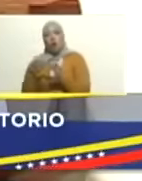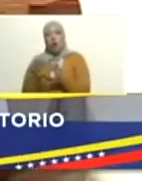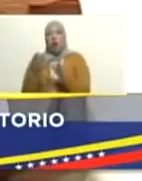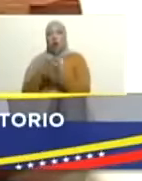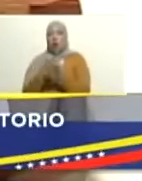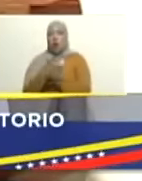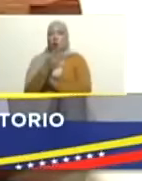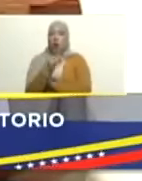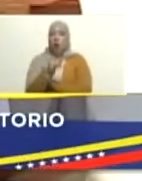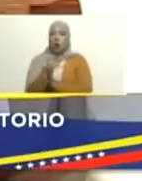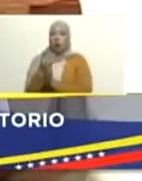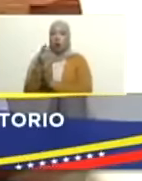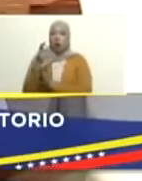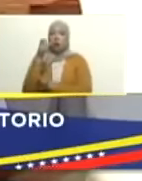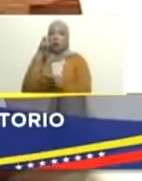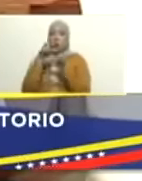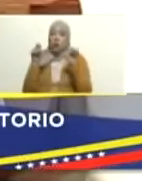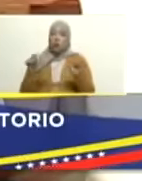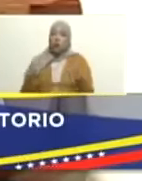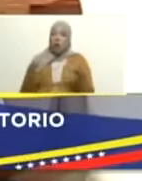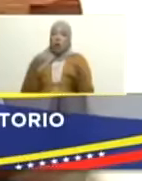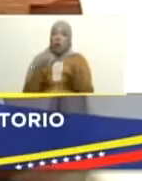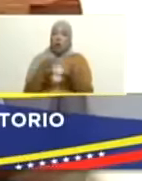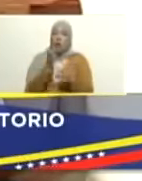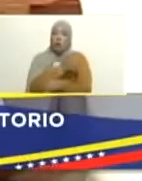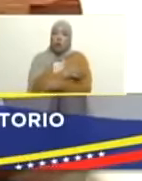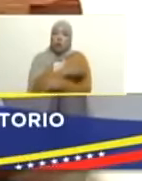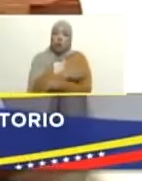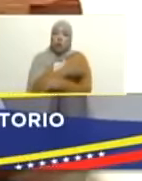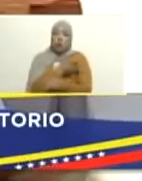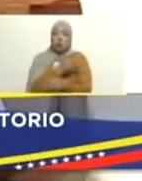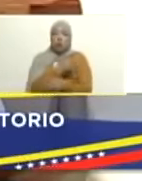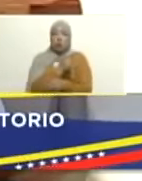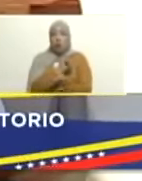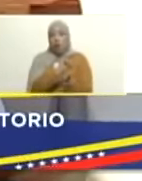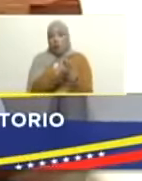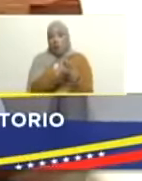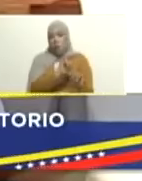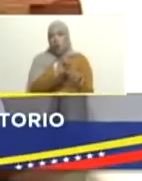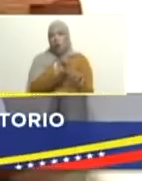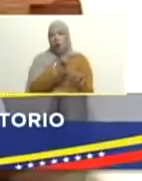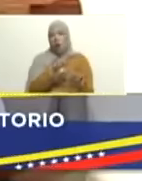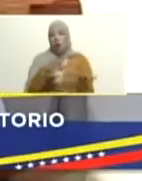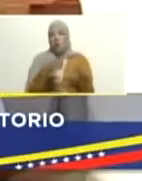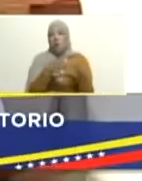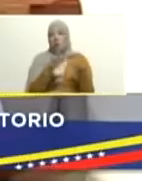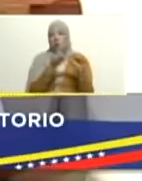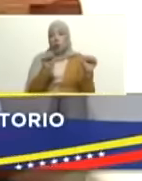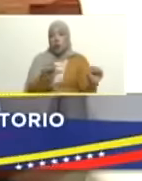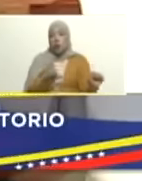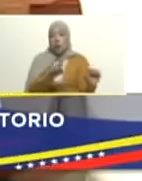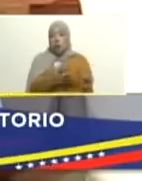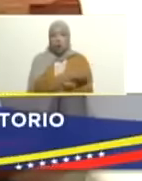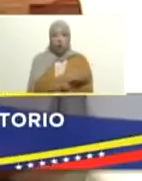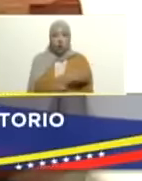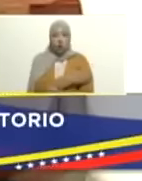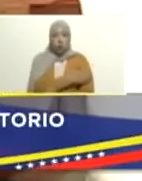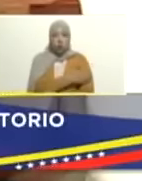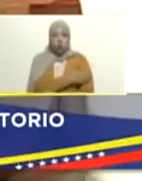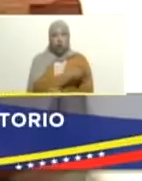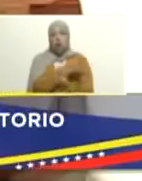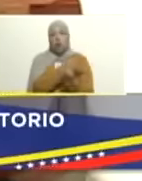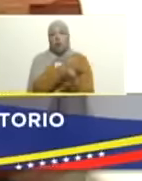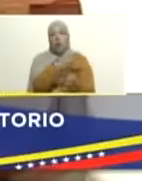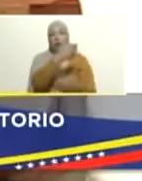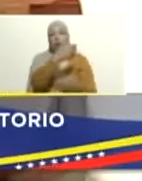coaliciones. La Plataforma Unitaria de Venezuela, autodenominada así, es una de sus plataformas, es una de sus